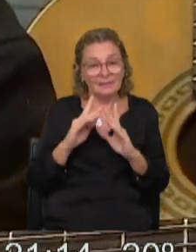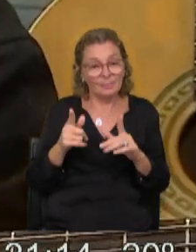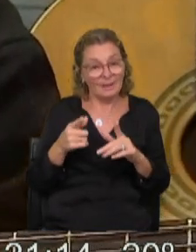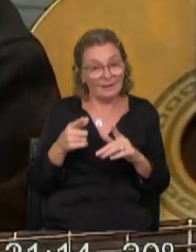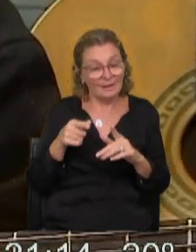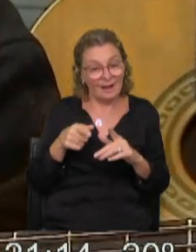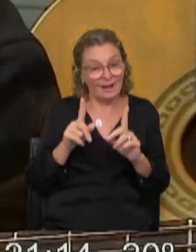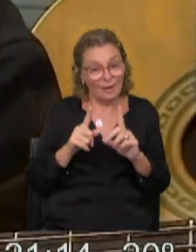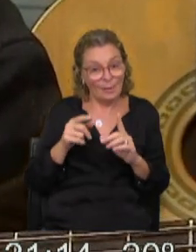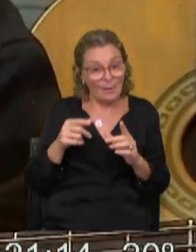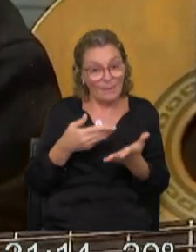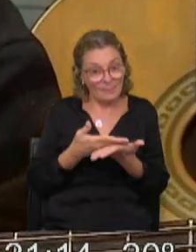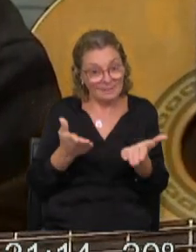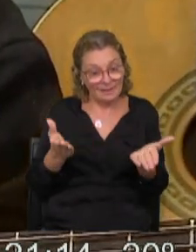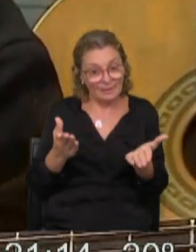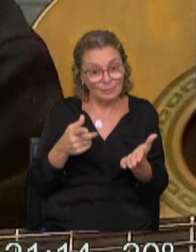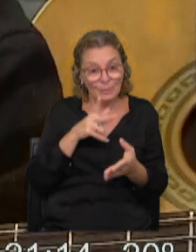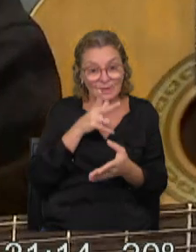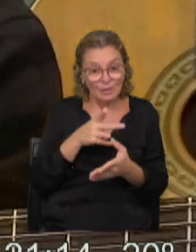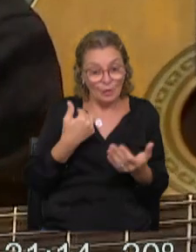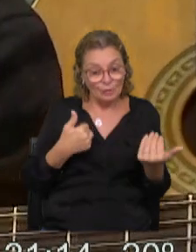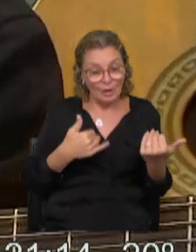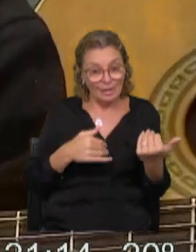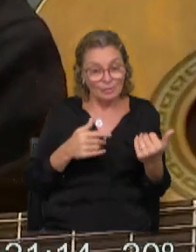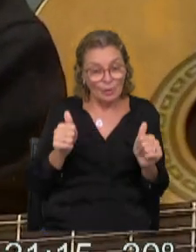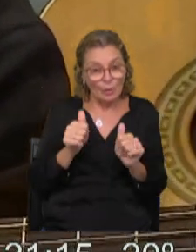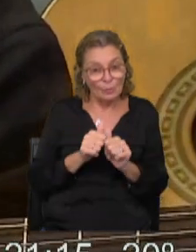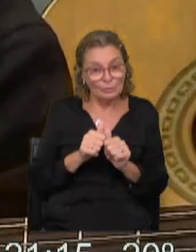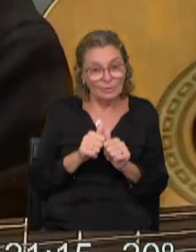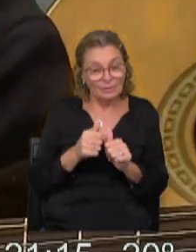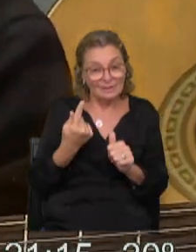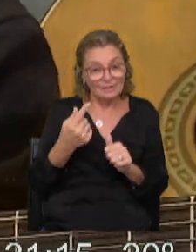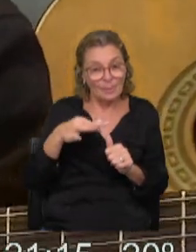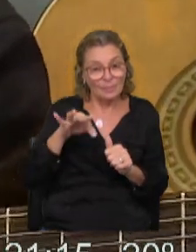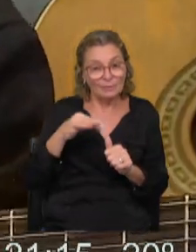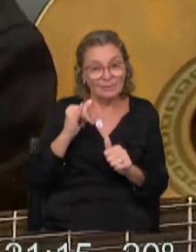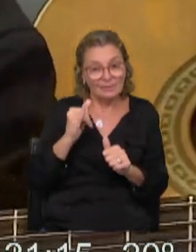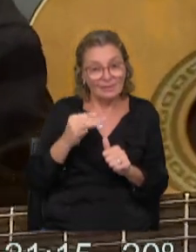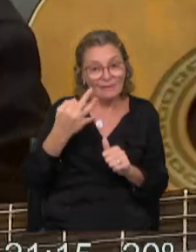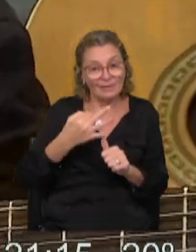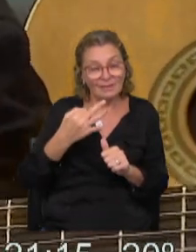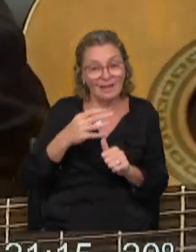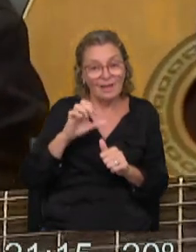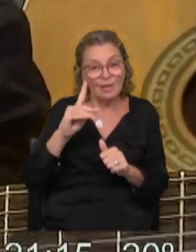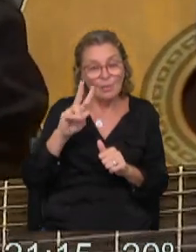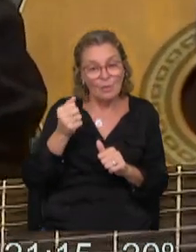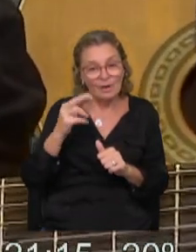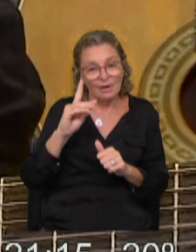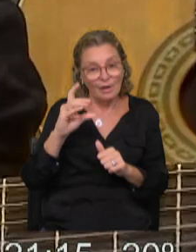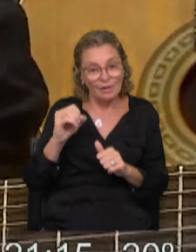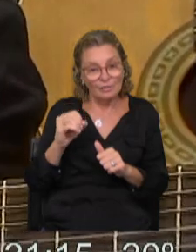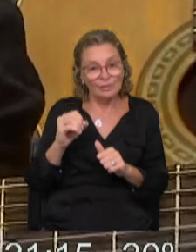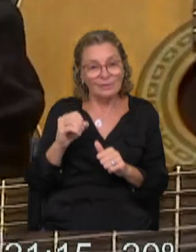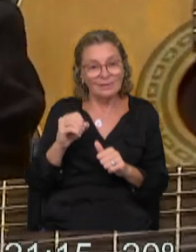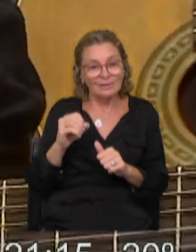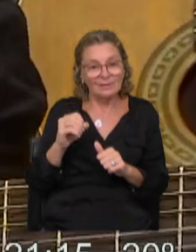semilla especial en el escenario, ¿no? Tenés a tu hijo tocando con ustedes en esta oportunidad. Es cierto, tenemos a Eduardo Pindingo Pereira,